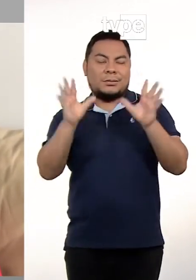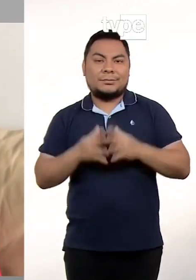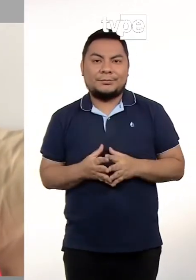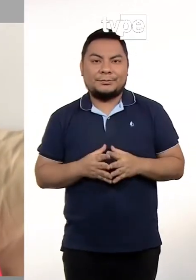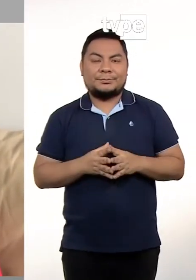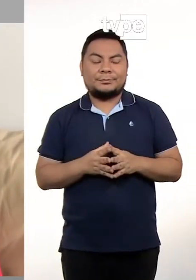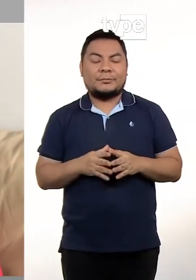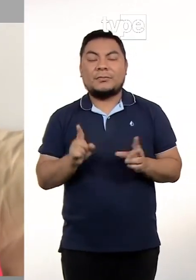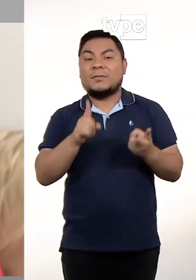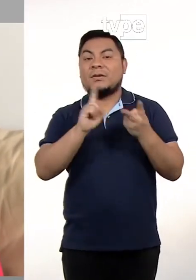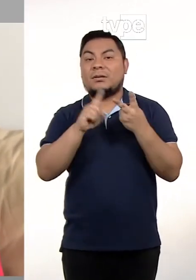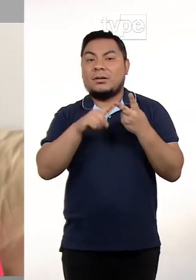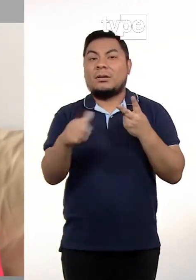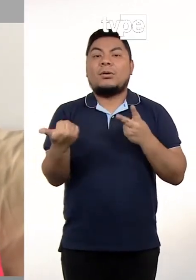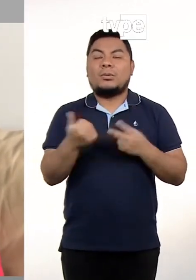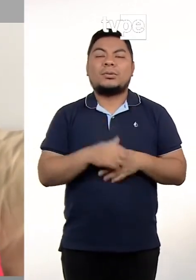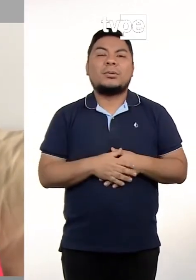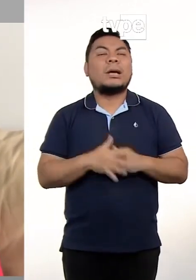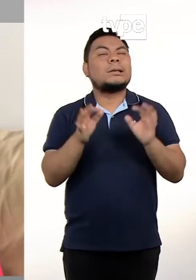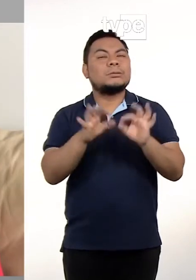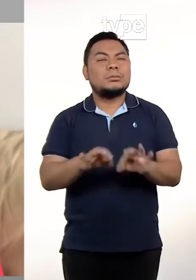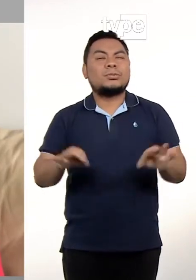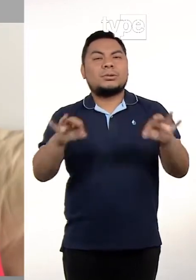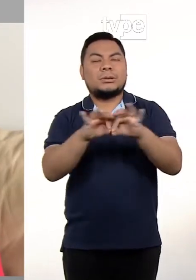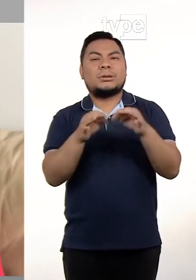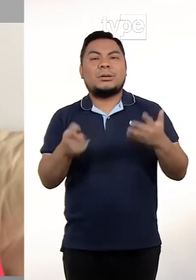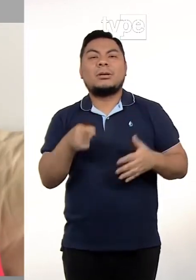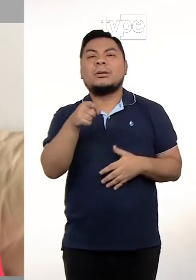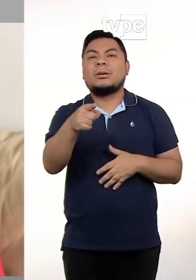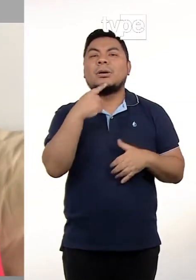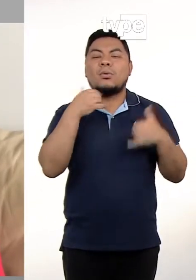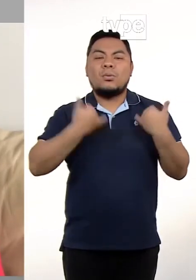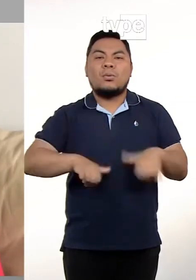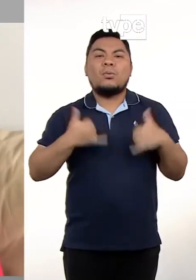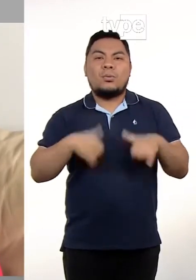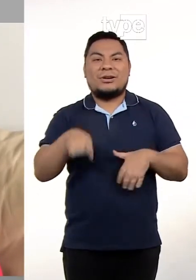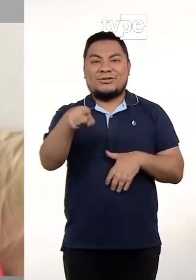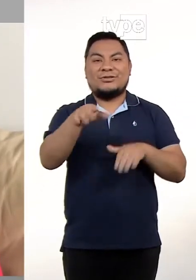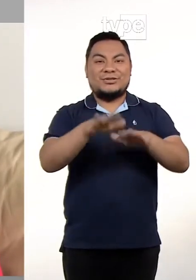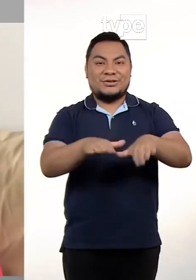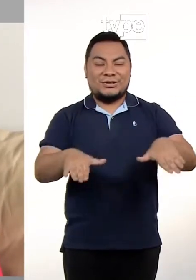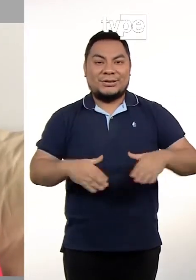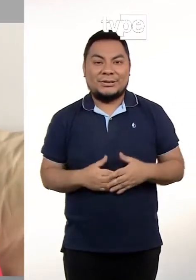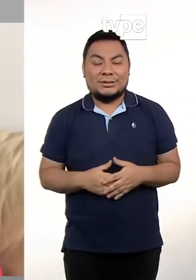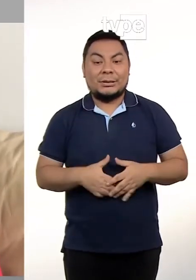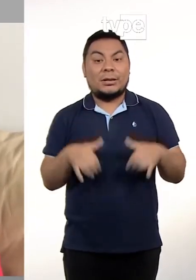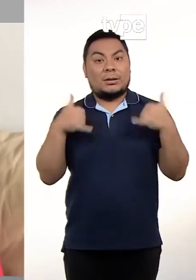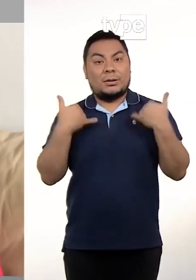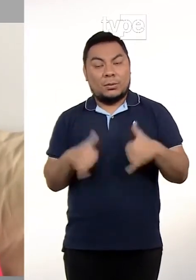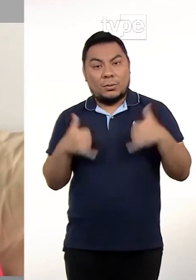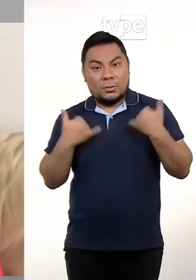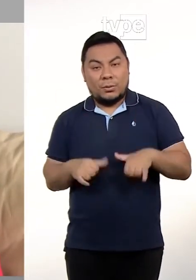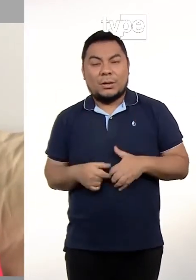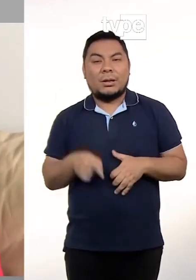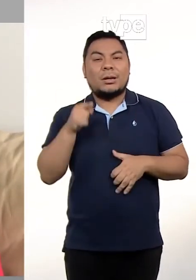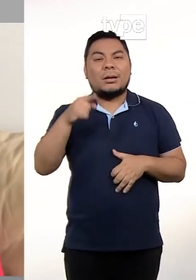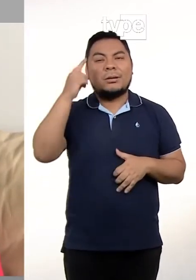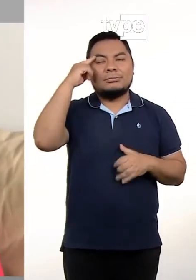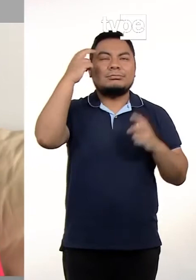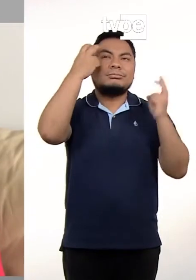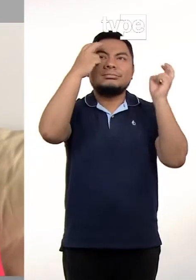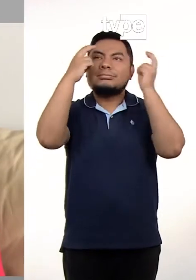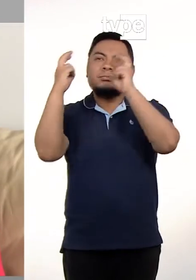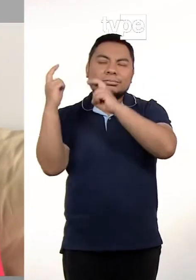sepan. Por otro lado, es importante jugar con nuestros niños. El juego,